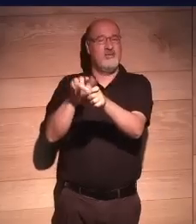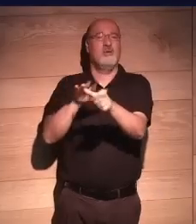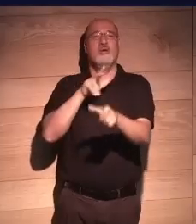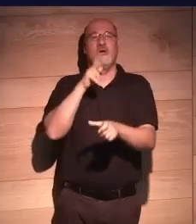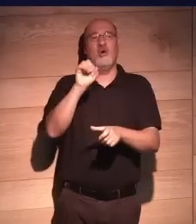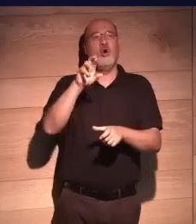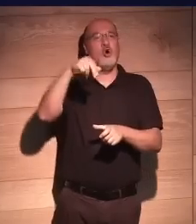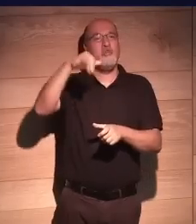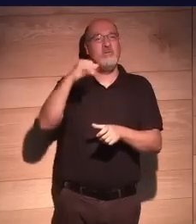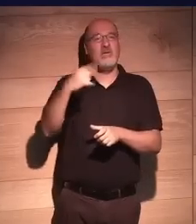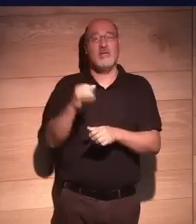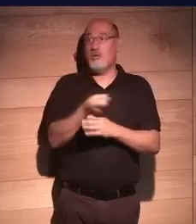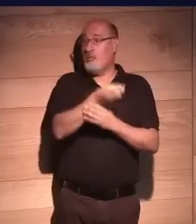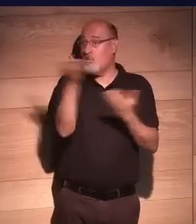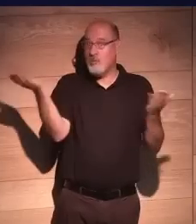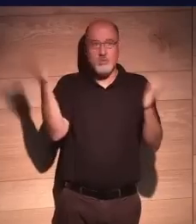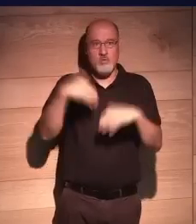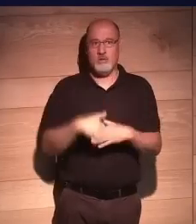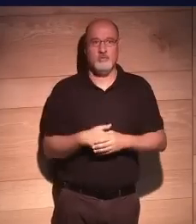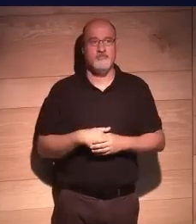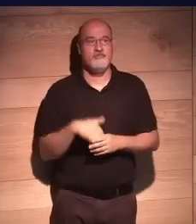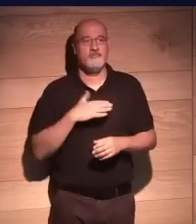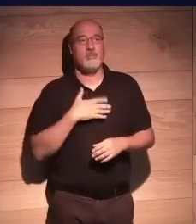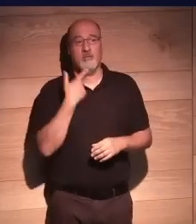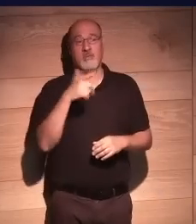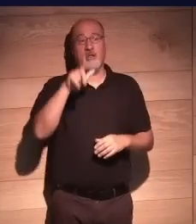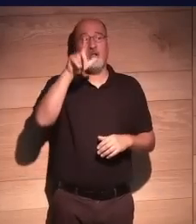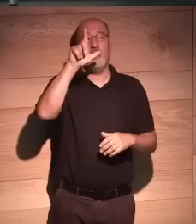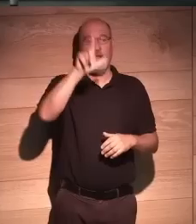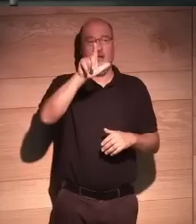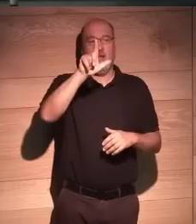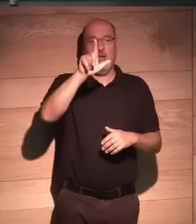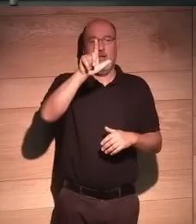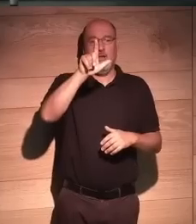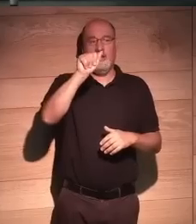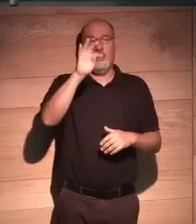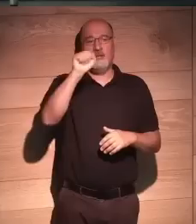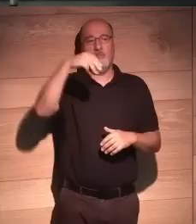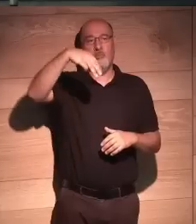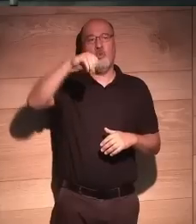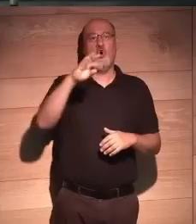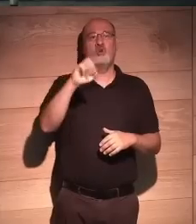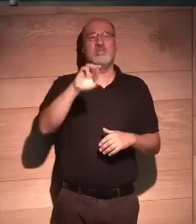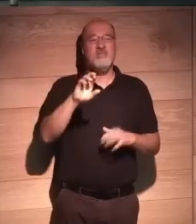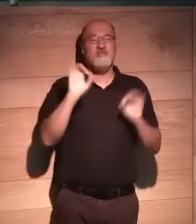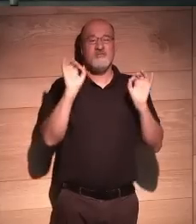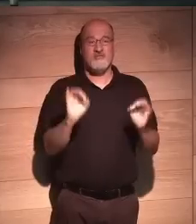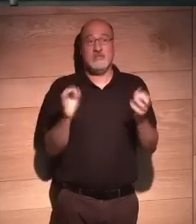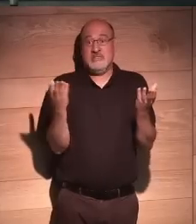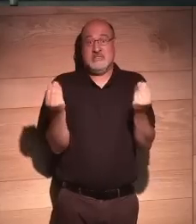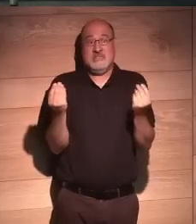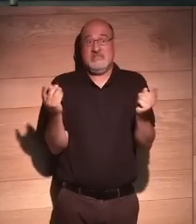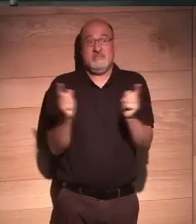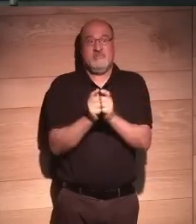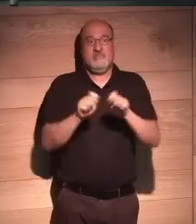en El Hormiguero. No hay en ningún programa donde pueda estar. Bueno, no hay ninguno. en el programa de Buenafuente por la noche, pero claro, es una plataforma. Es una mini...